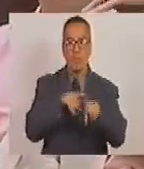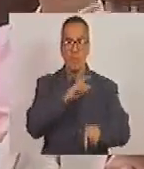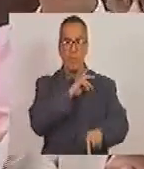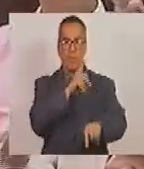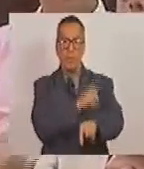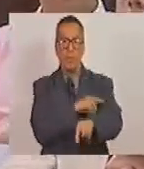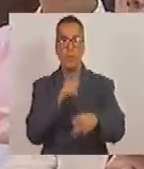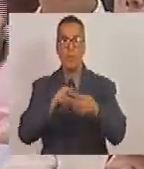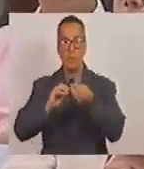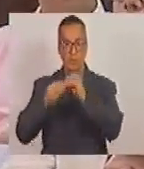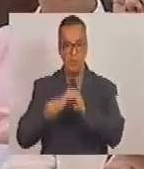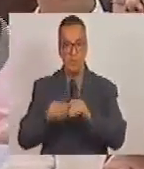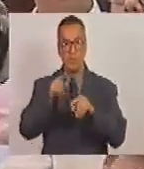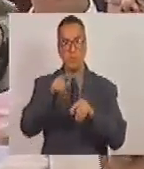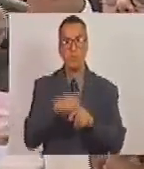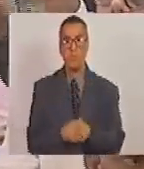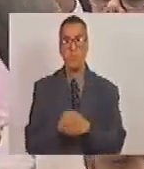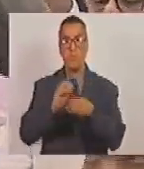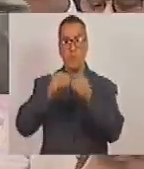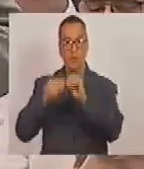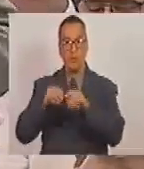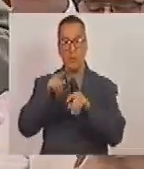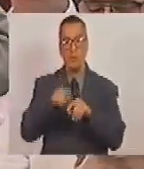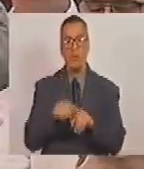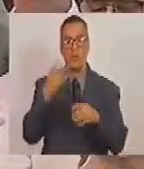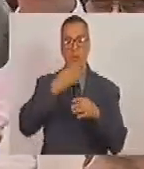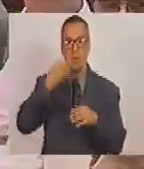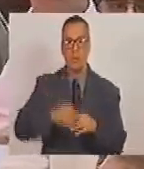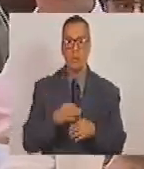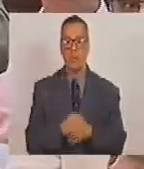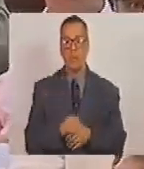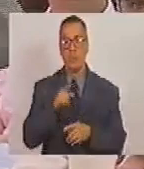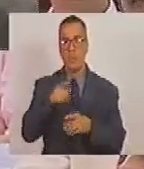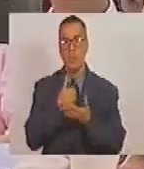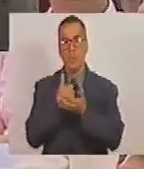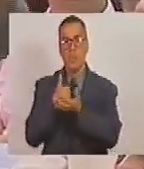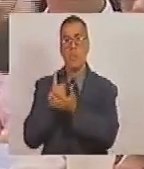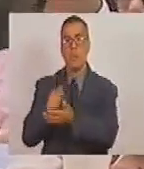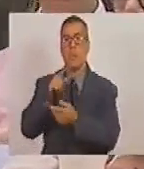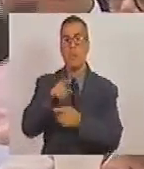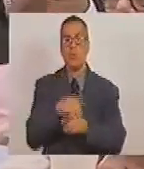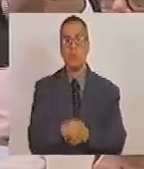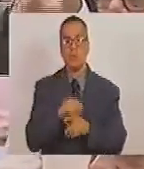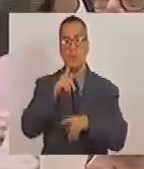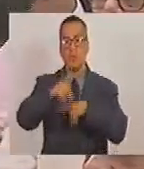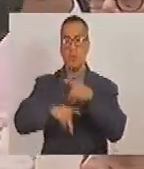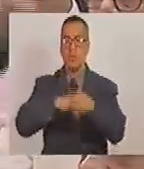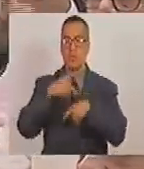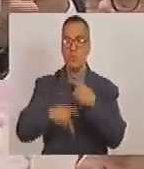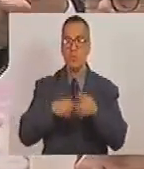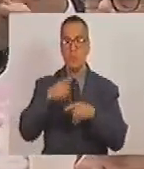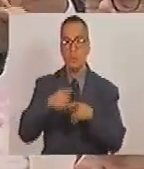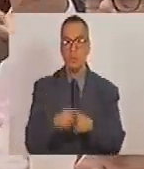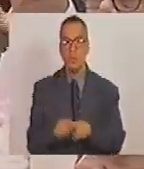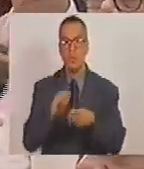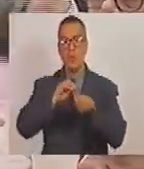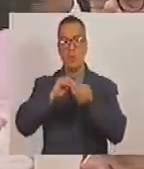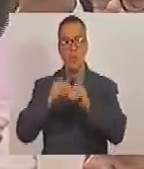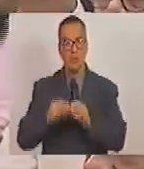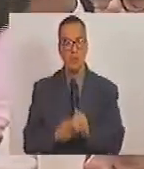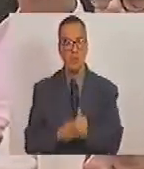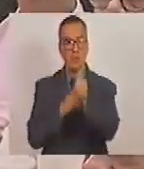y hubo enmiendas. Y esas enmiendas, estoy seguro, ayudaron a que este proceso fuese